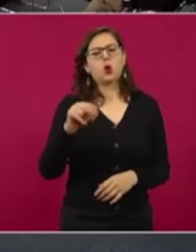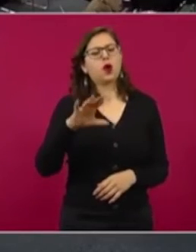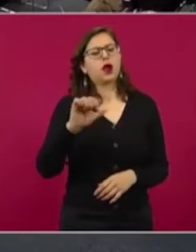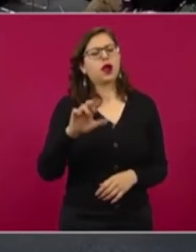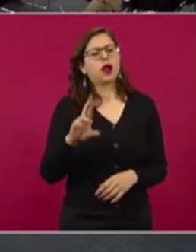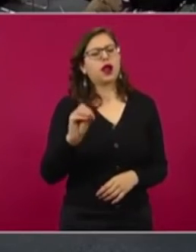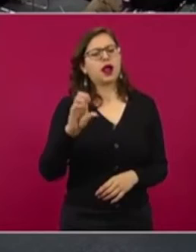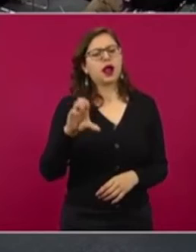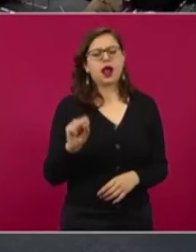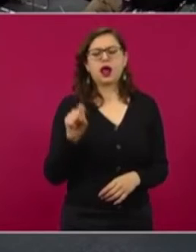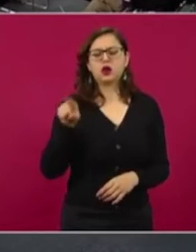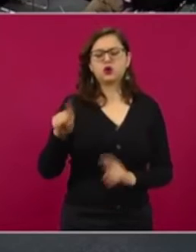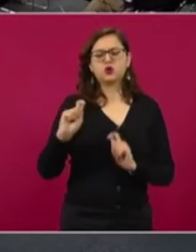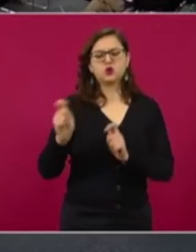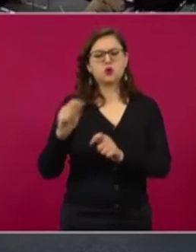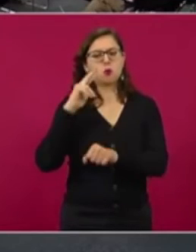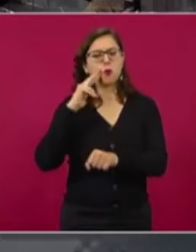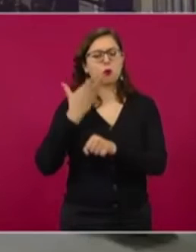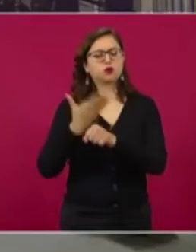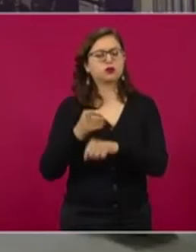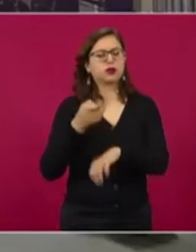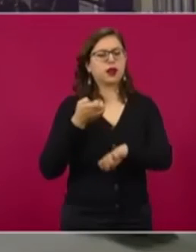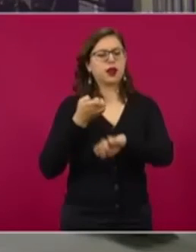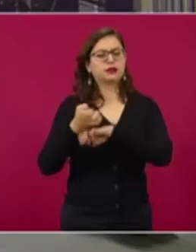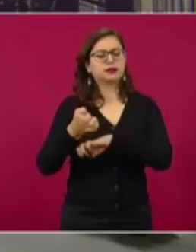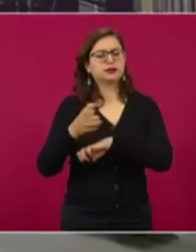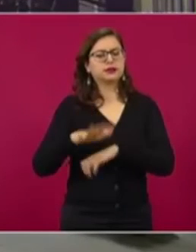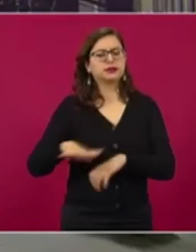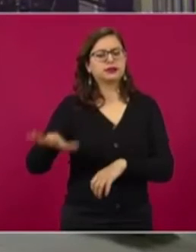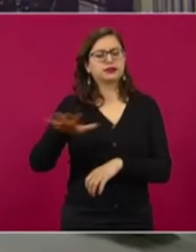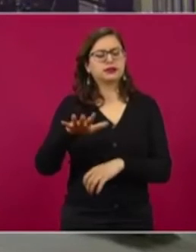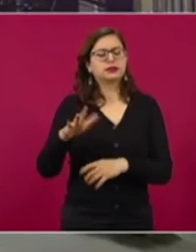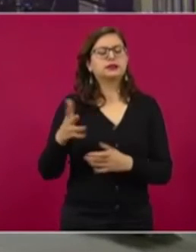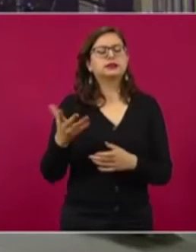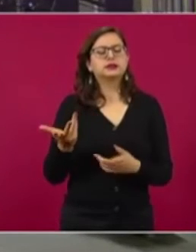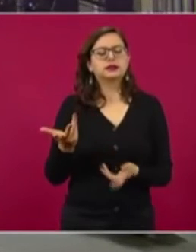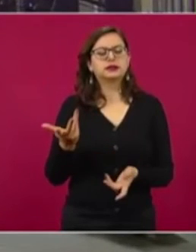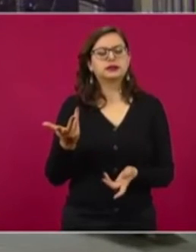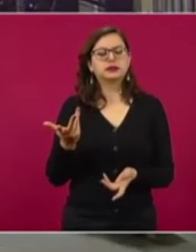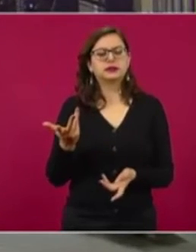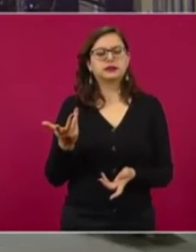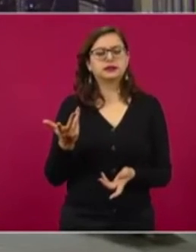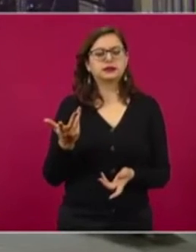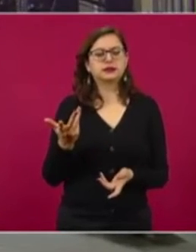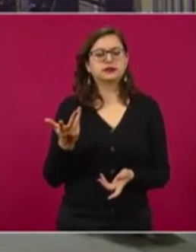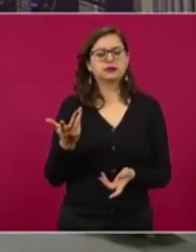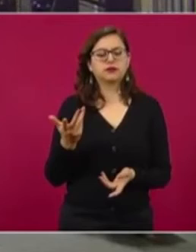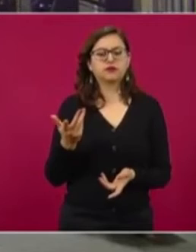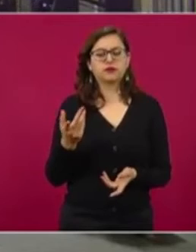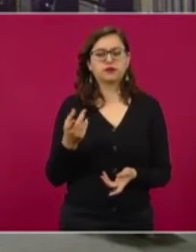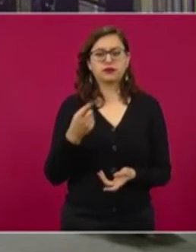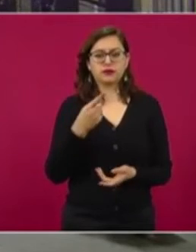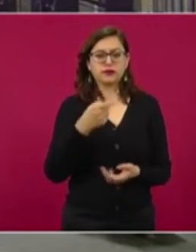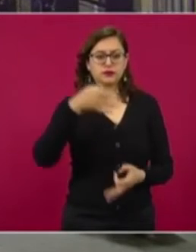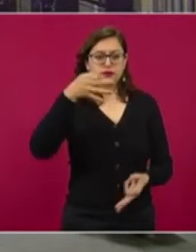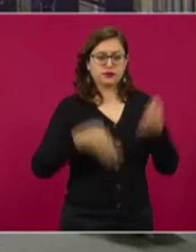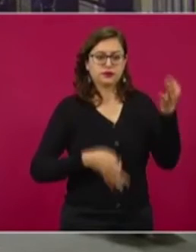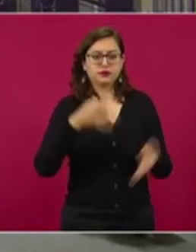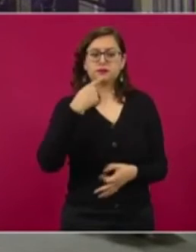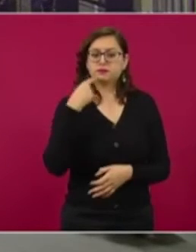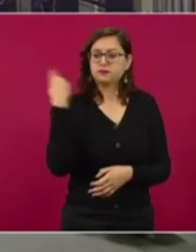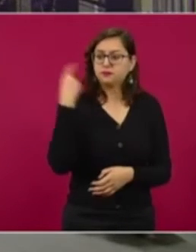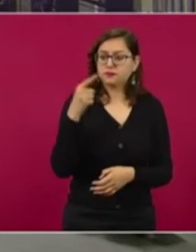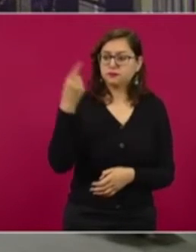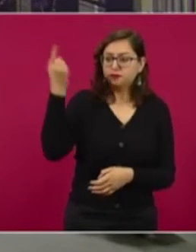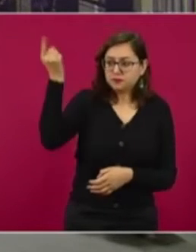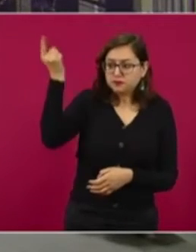delegado, en este caso estatal del RAN, que desacató una orden